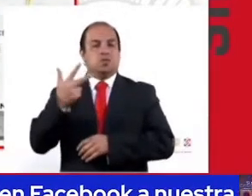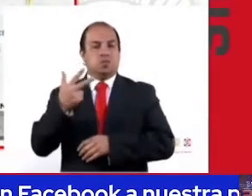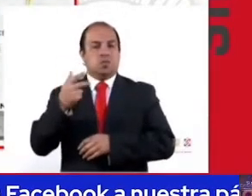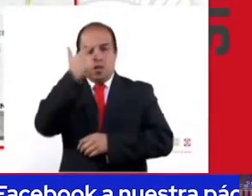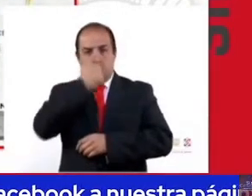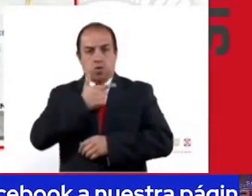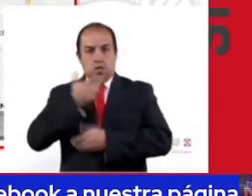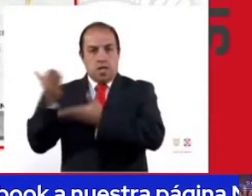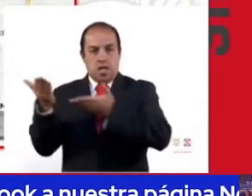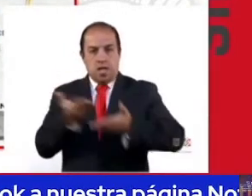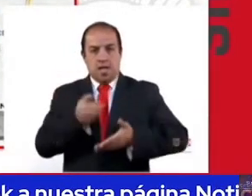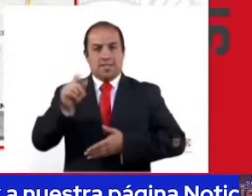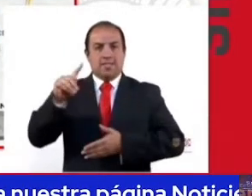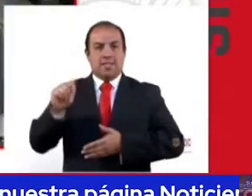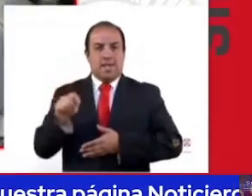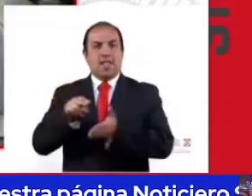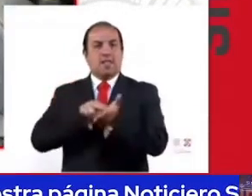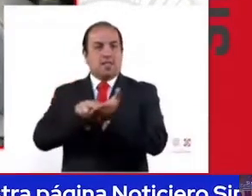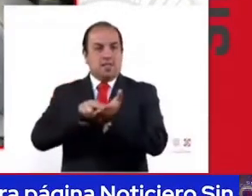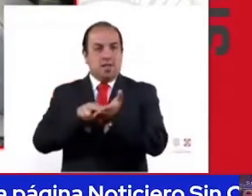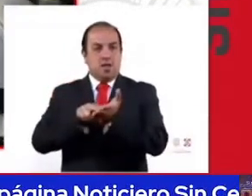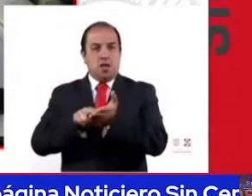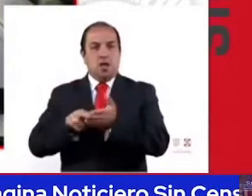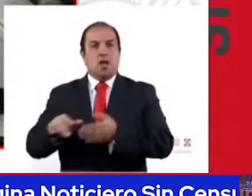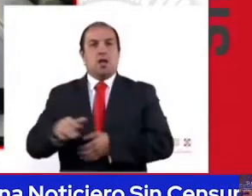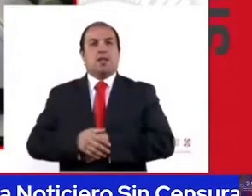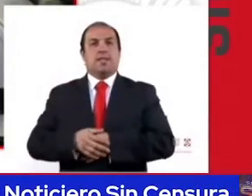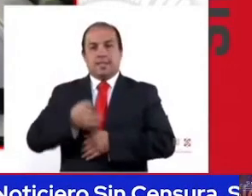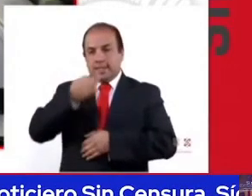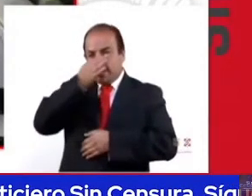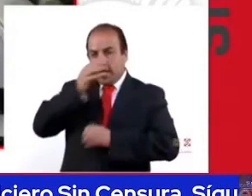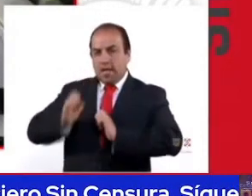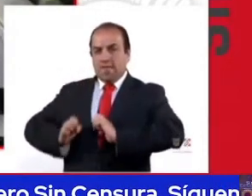SEAT Ibiza color negro a las inmediaciones de Grupo Imagen,